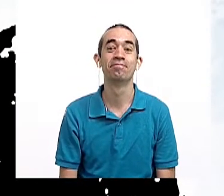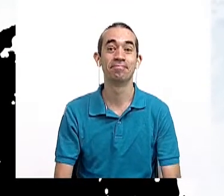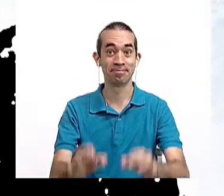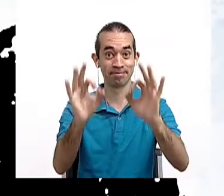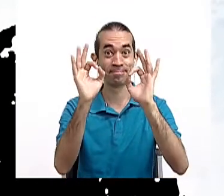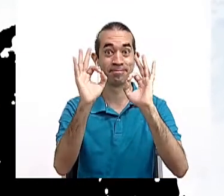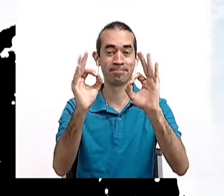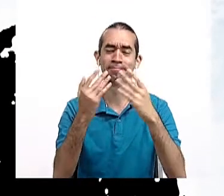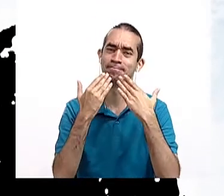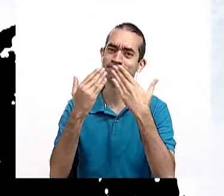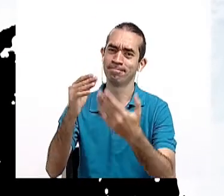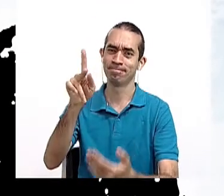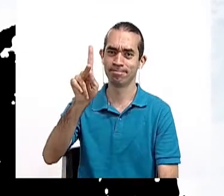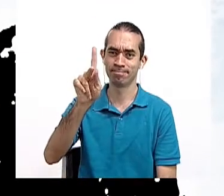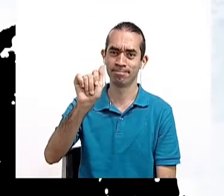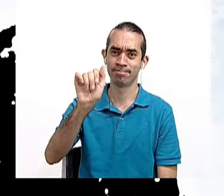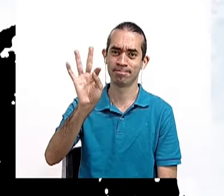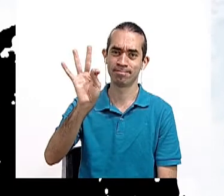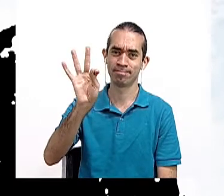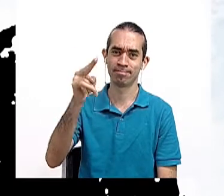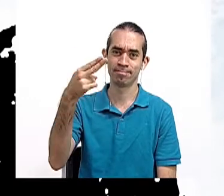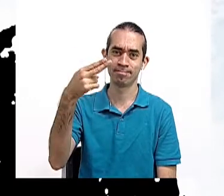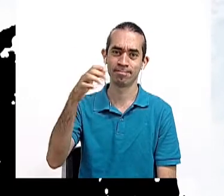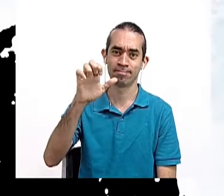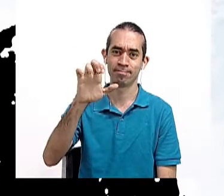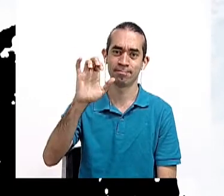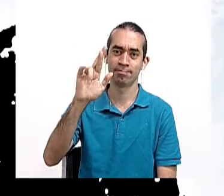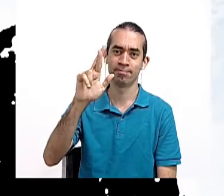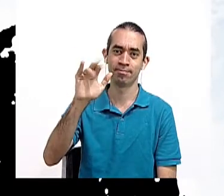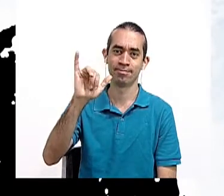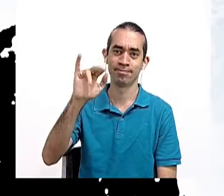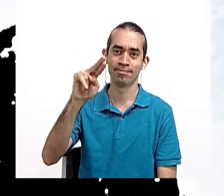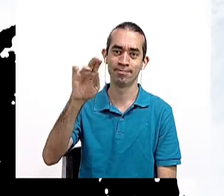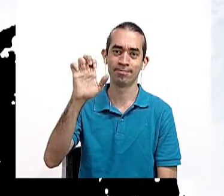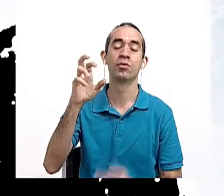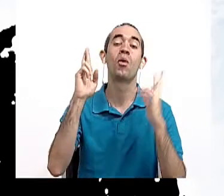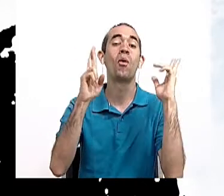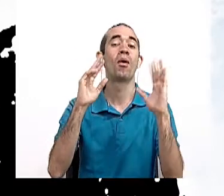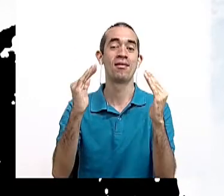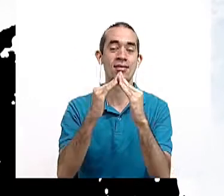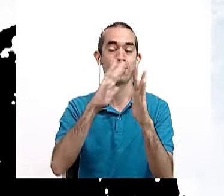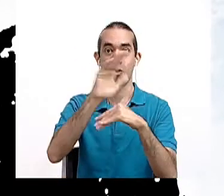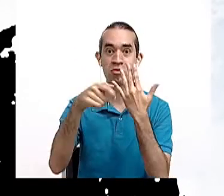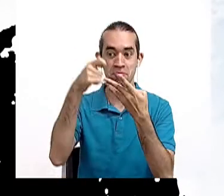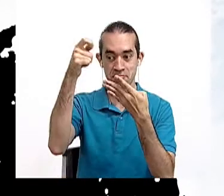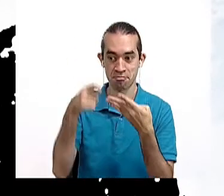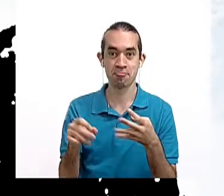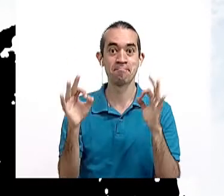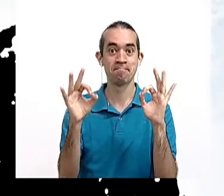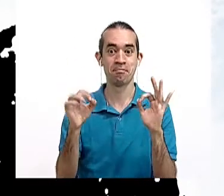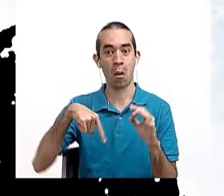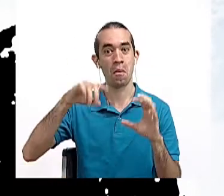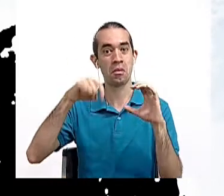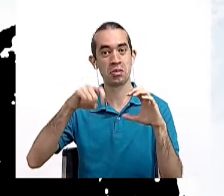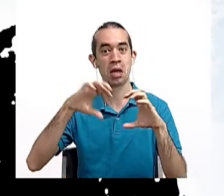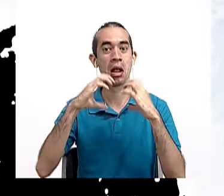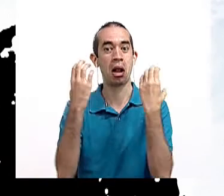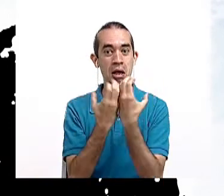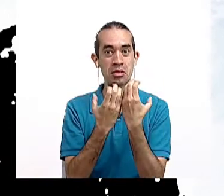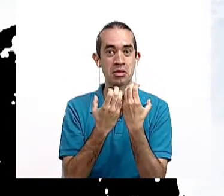Muy bien, gracias, Katherine. Espero que ya todos en casa hayan revisado los implementos que nos mencionó Katherine para la clase de